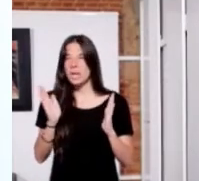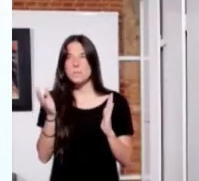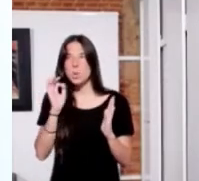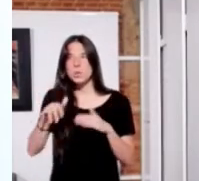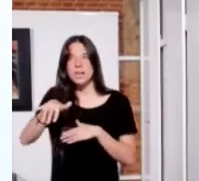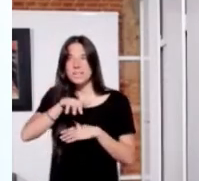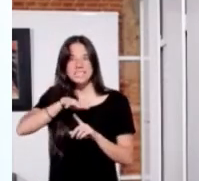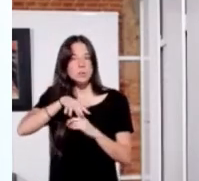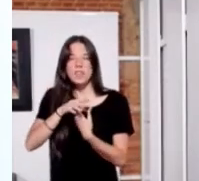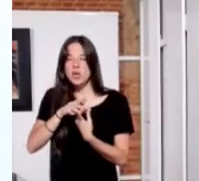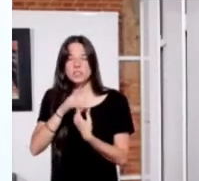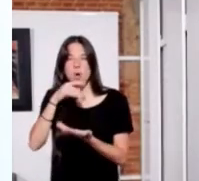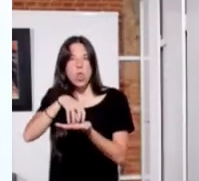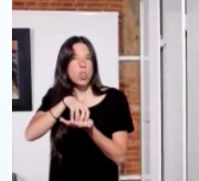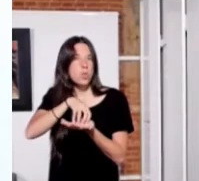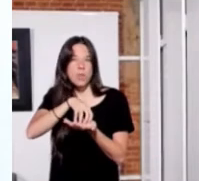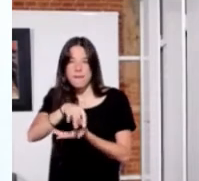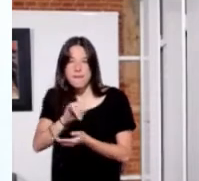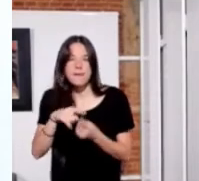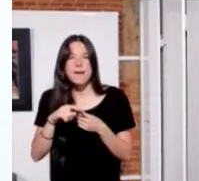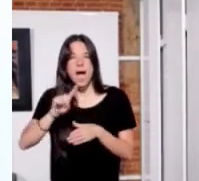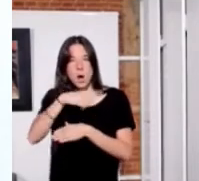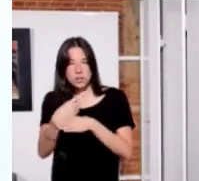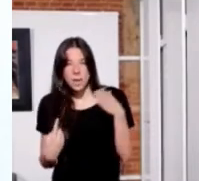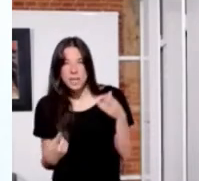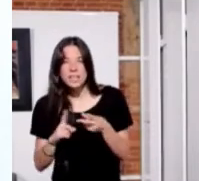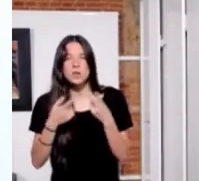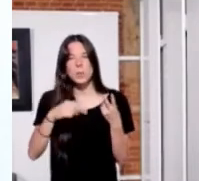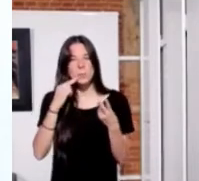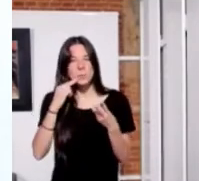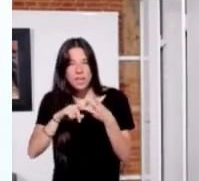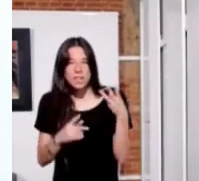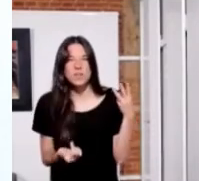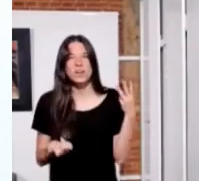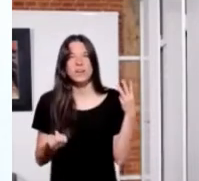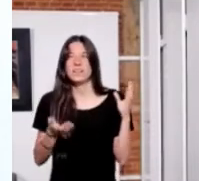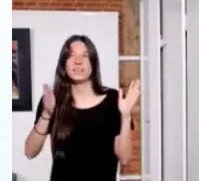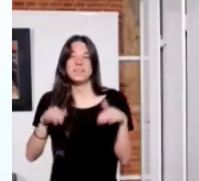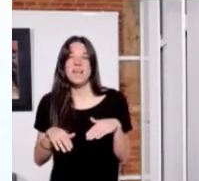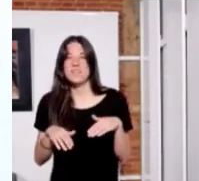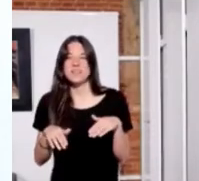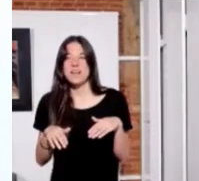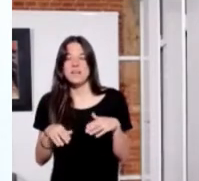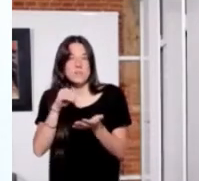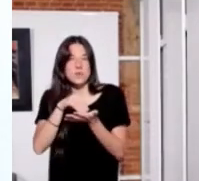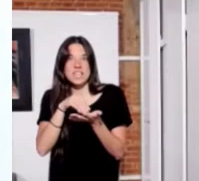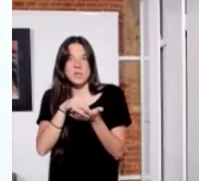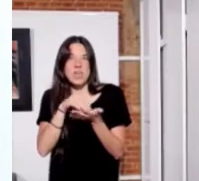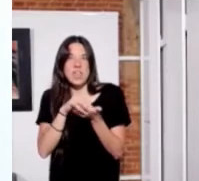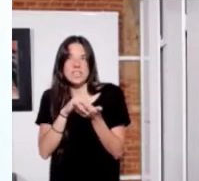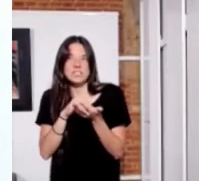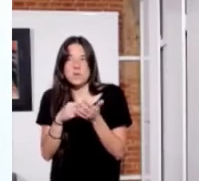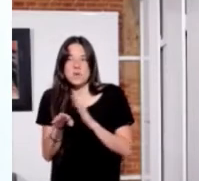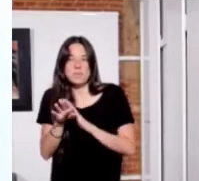marcado por la incertidumbre, el agotamiento, el miedo y, no tanto, y muchas veces con constantes